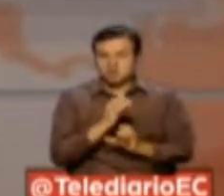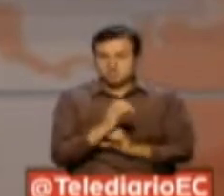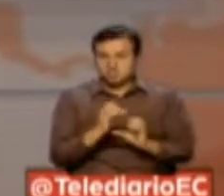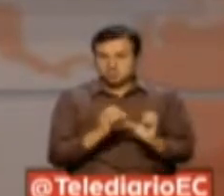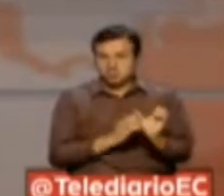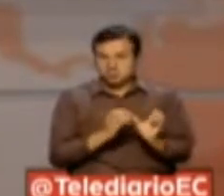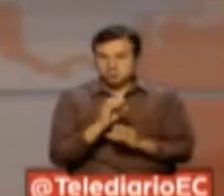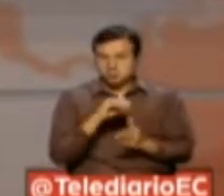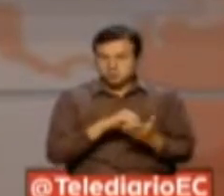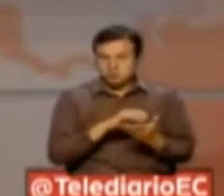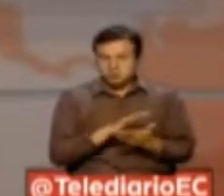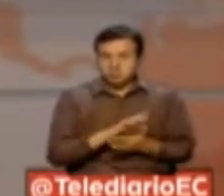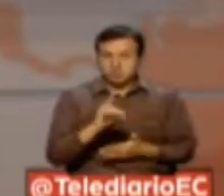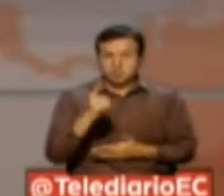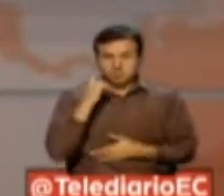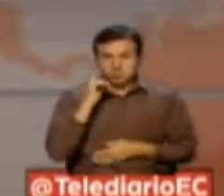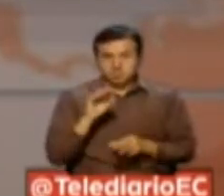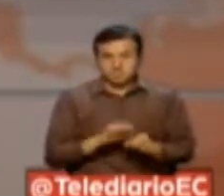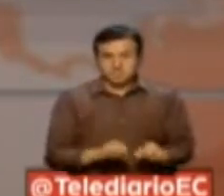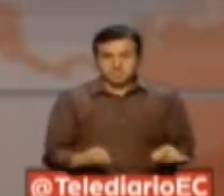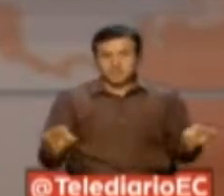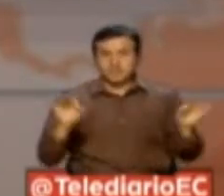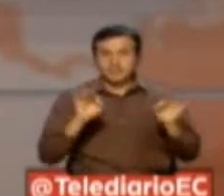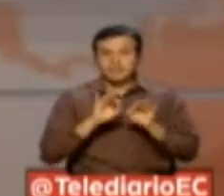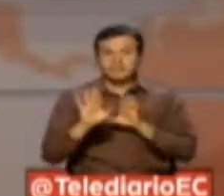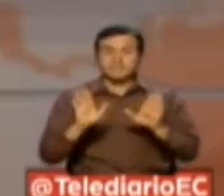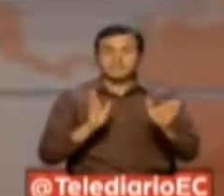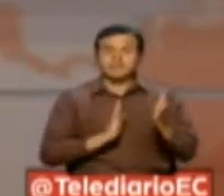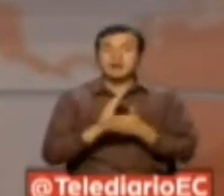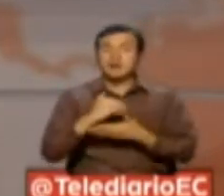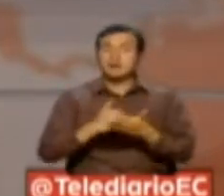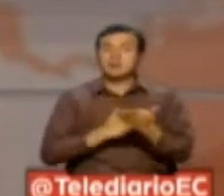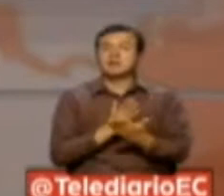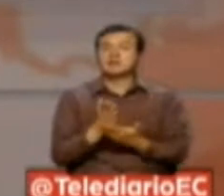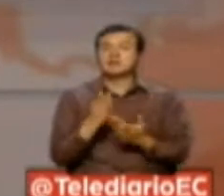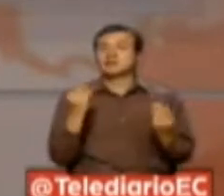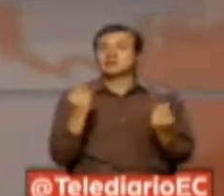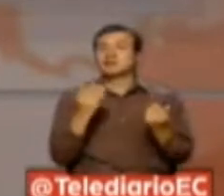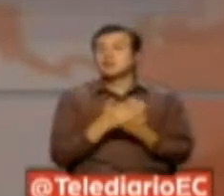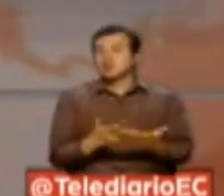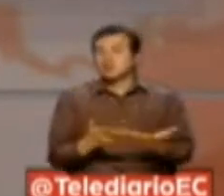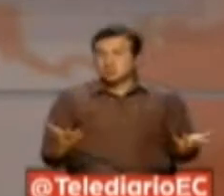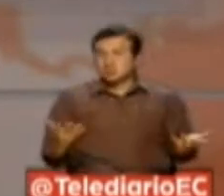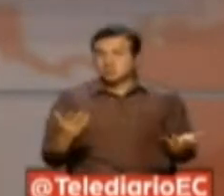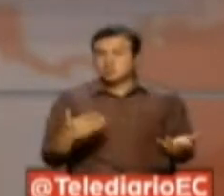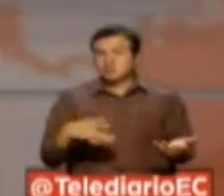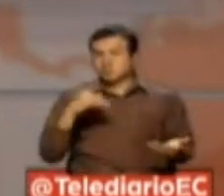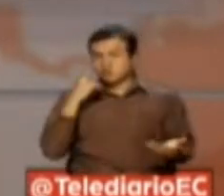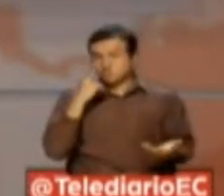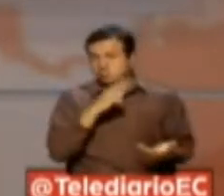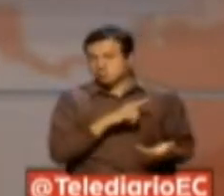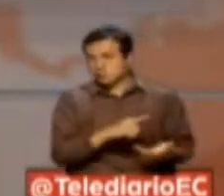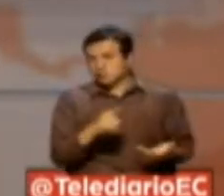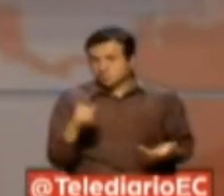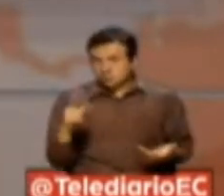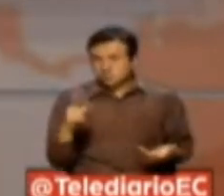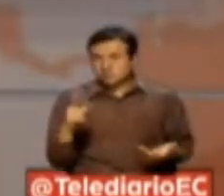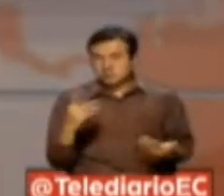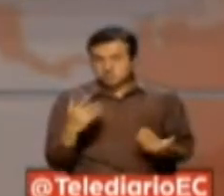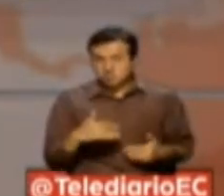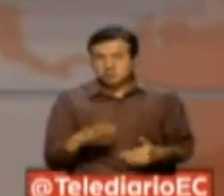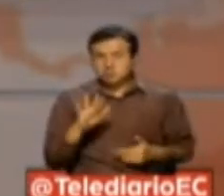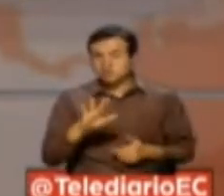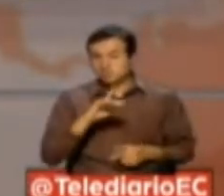cosa es importante tener acceso a la liquidez pero lo que no se puede permitir es que